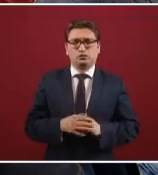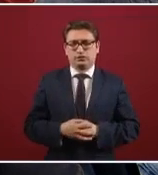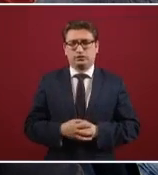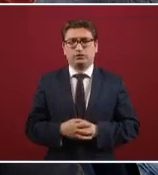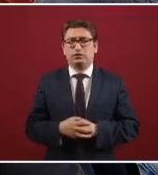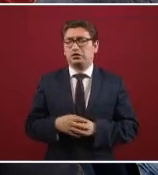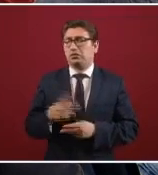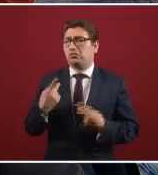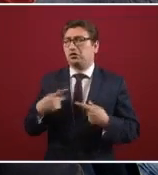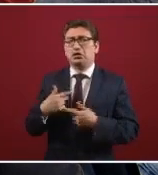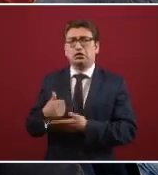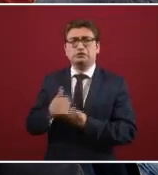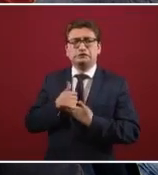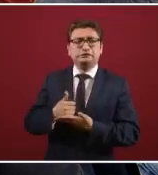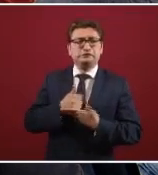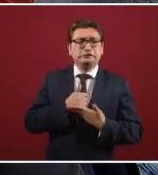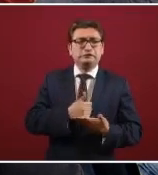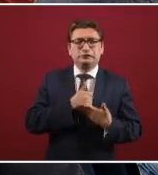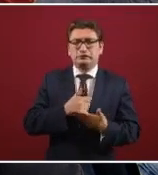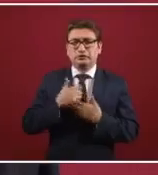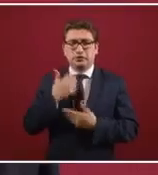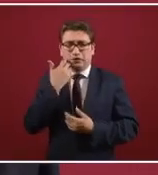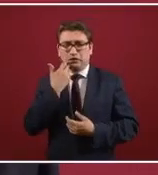achichincles de lambiscones